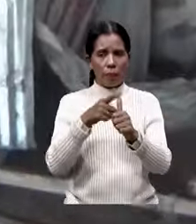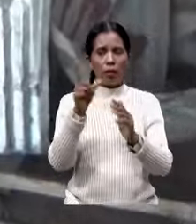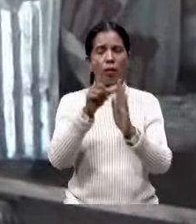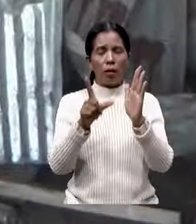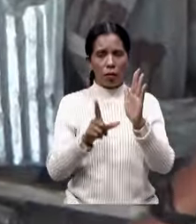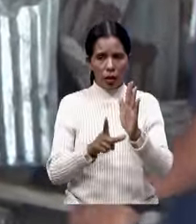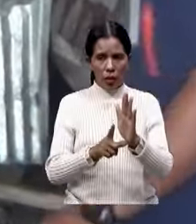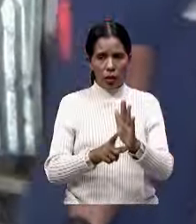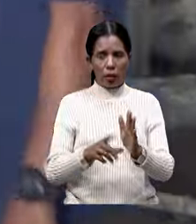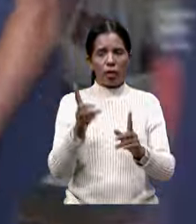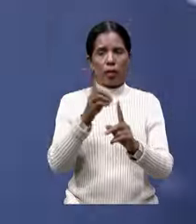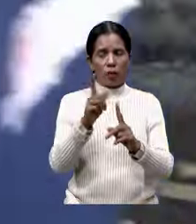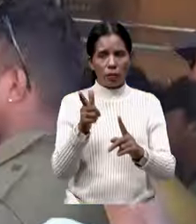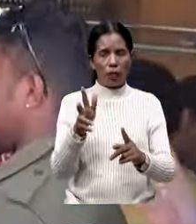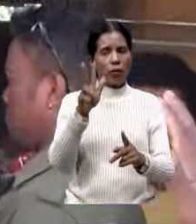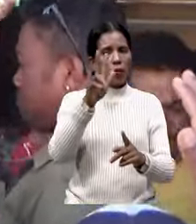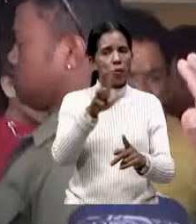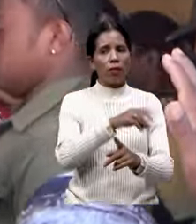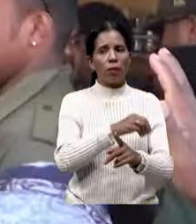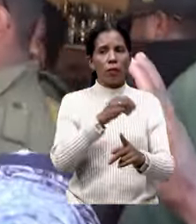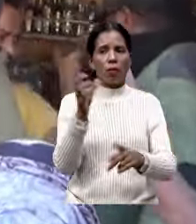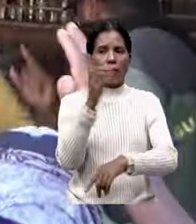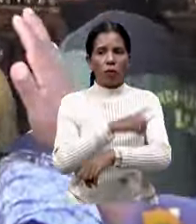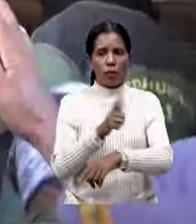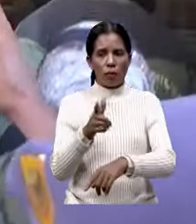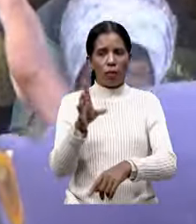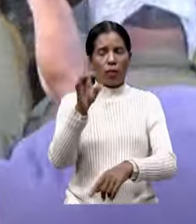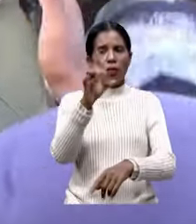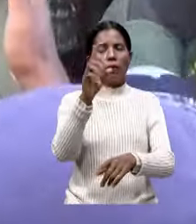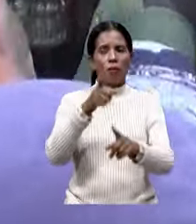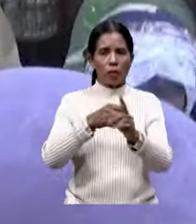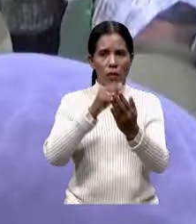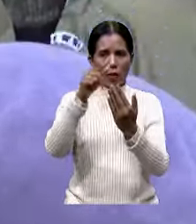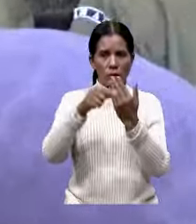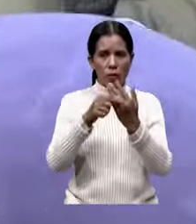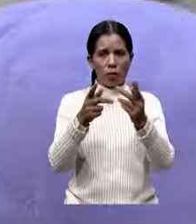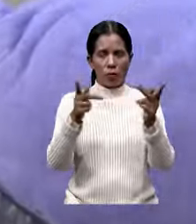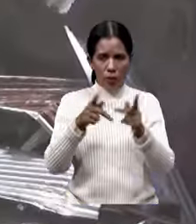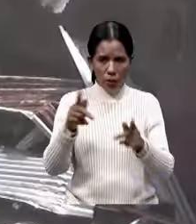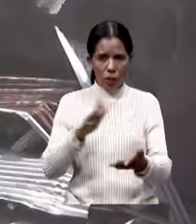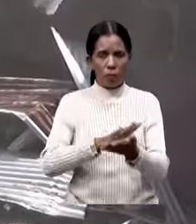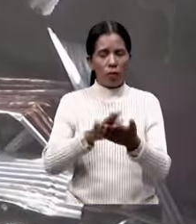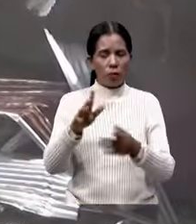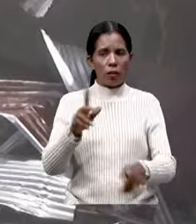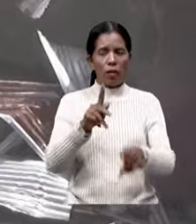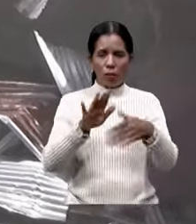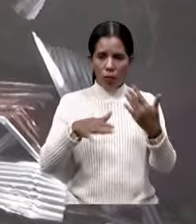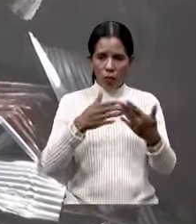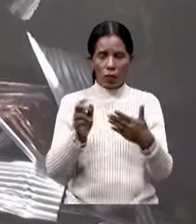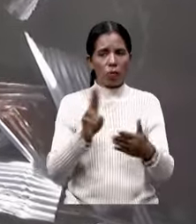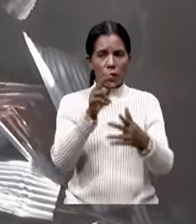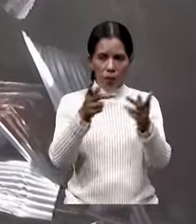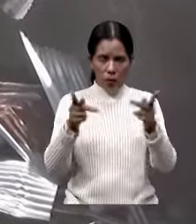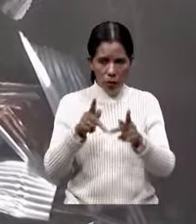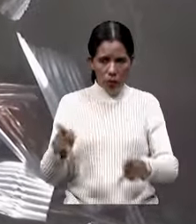decreto-ley número 12, para Rio Rovalu, Loron Roron Racinghito, Fulan Agosto, con la higiene en orden público, bando cidadão Sira usa espacio